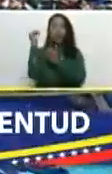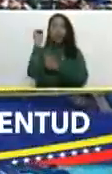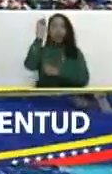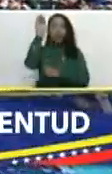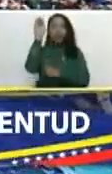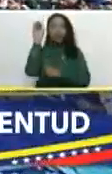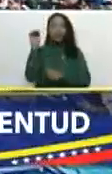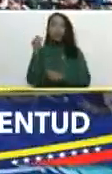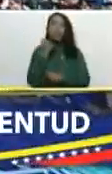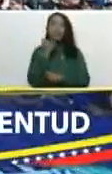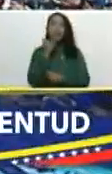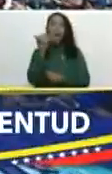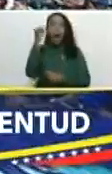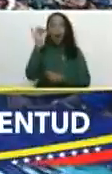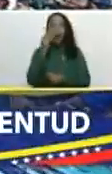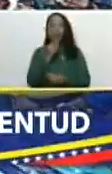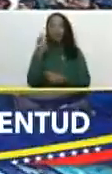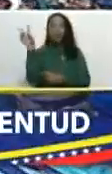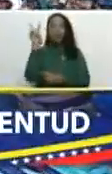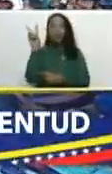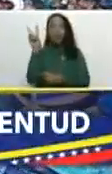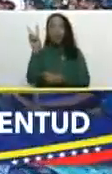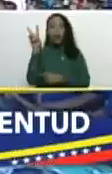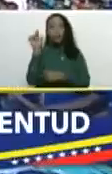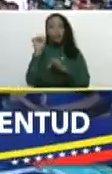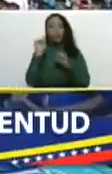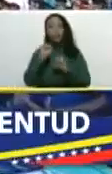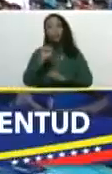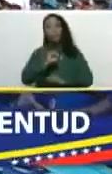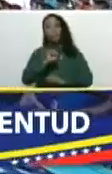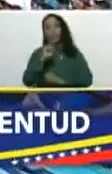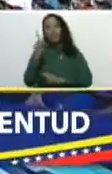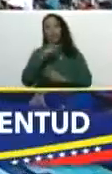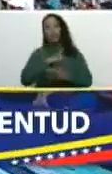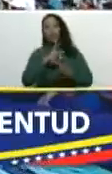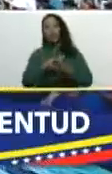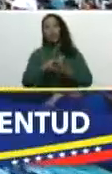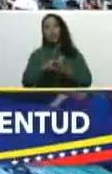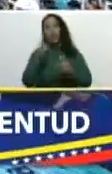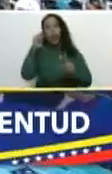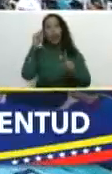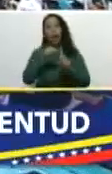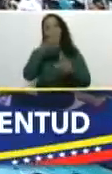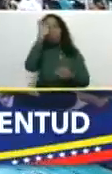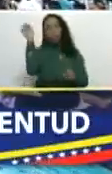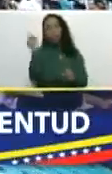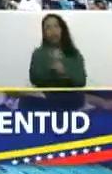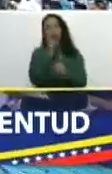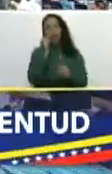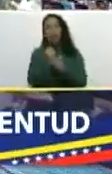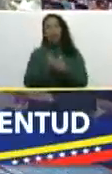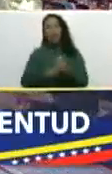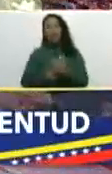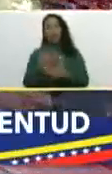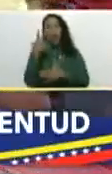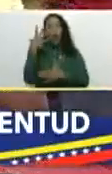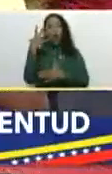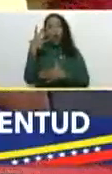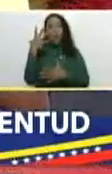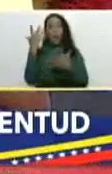Y si algo define a la juventud venezolana es precisamente esa voluntad hacia el trabajo y hacia la creación con